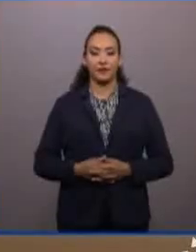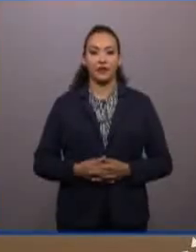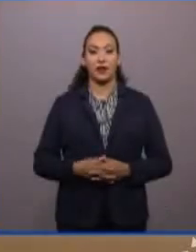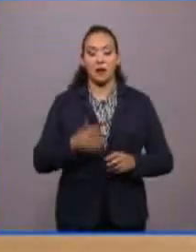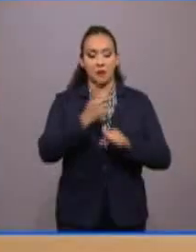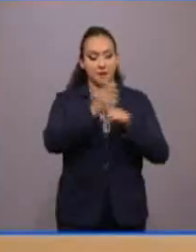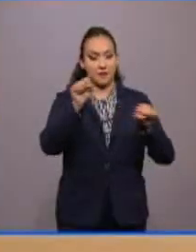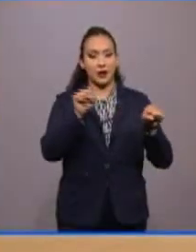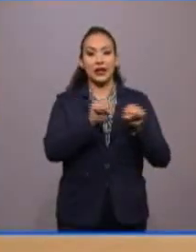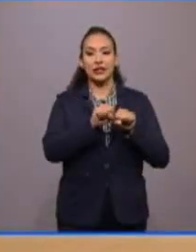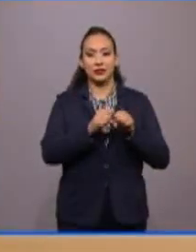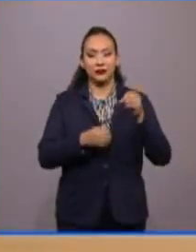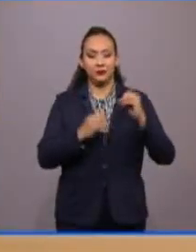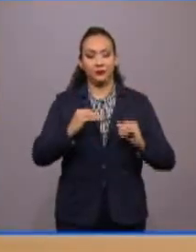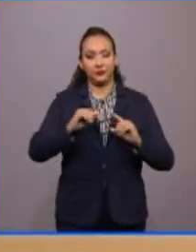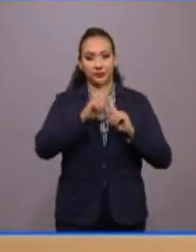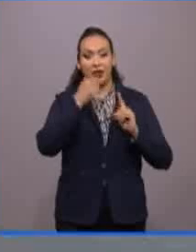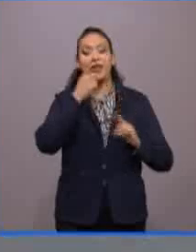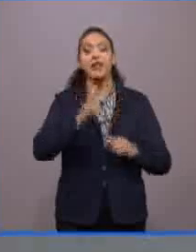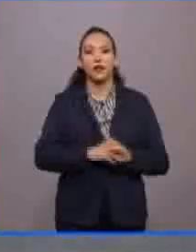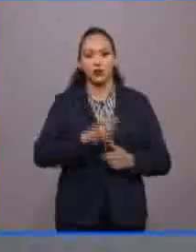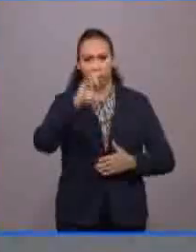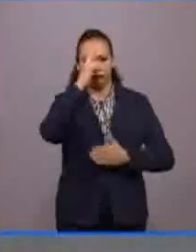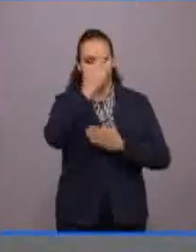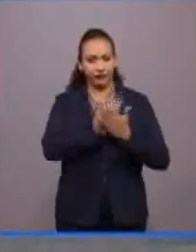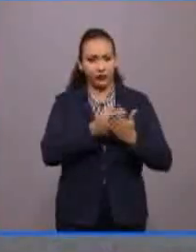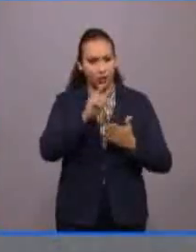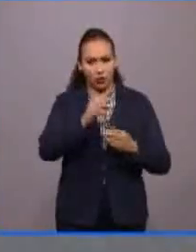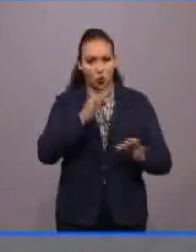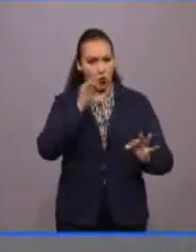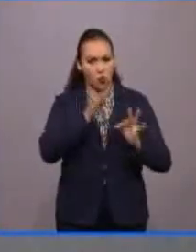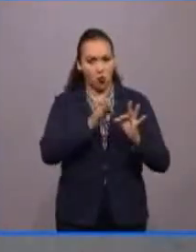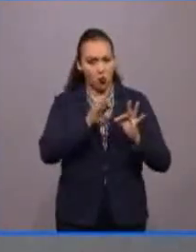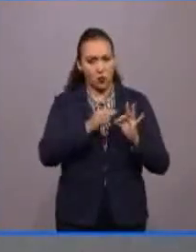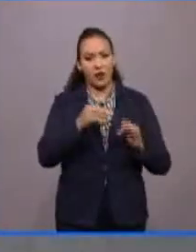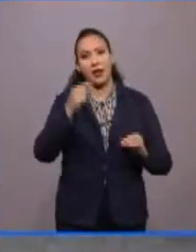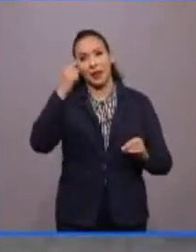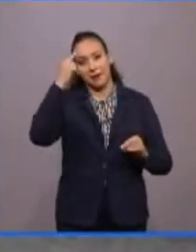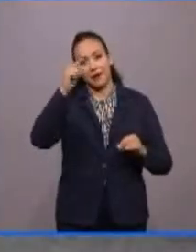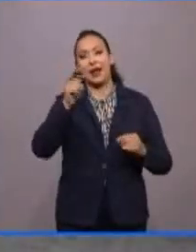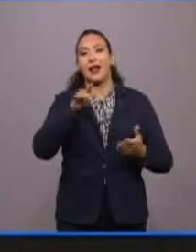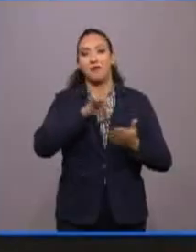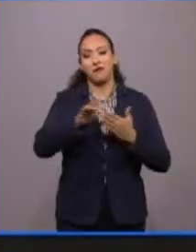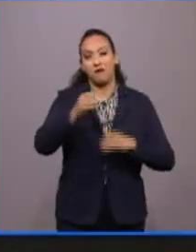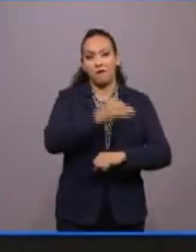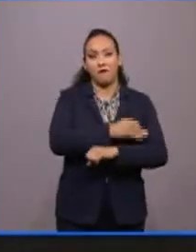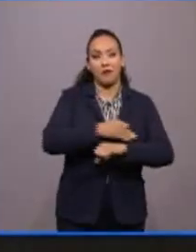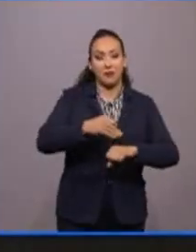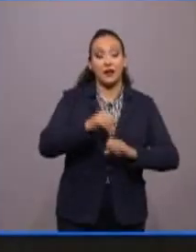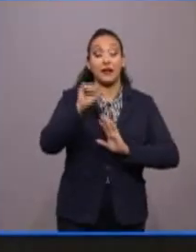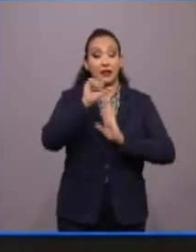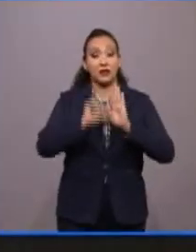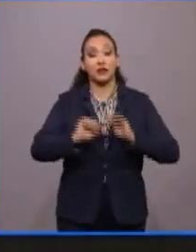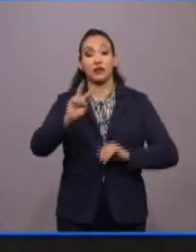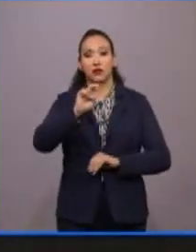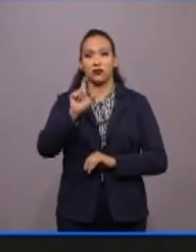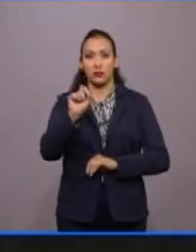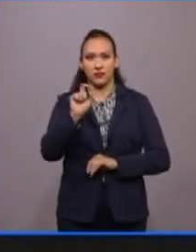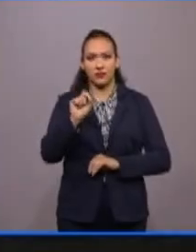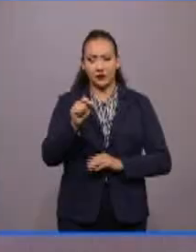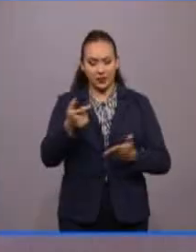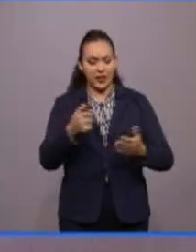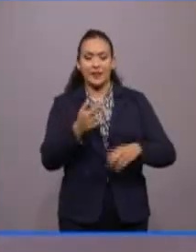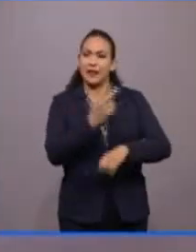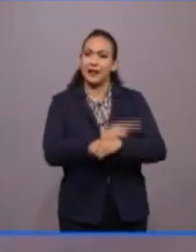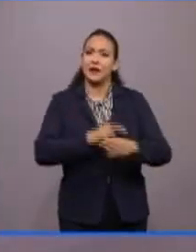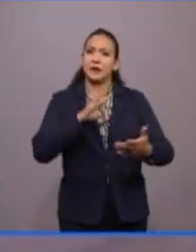La primera sala de la Corte estableció que el delito de incumplimiento de obligaciones de asistencia familiar, previsto en el artículo 220 del